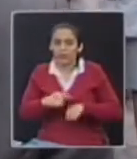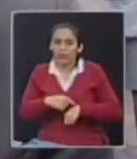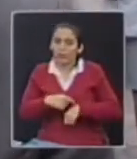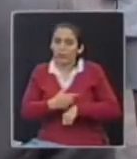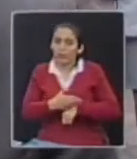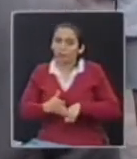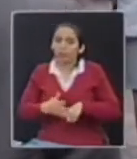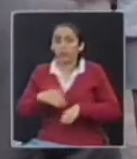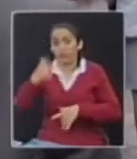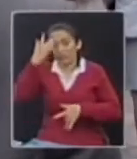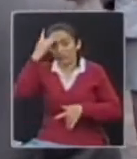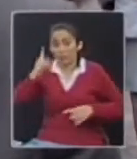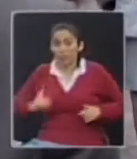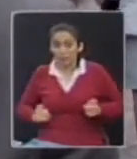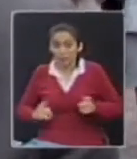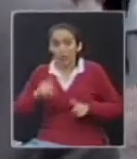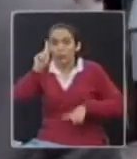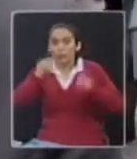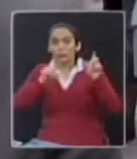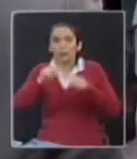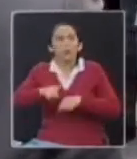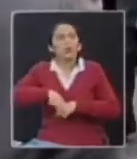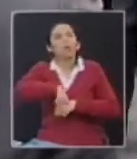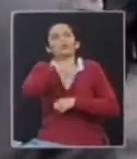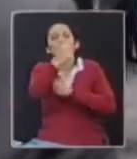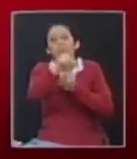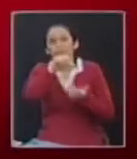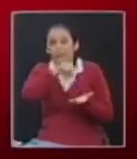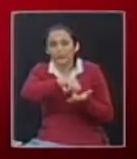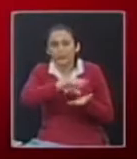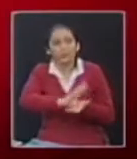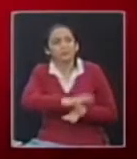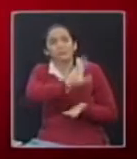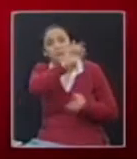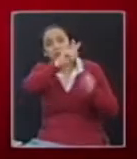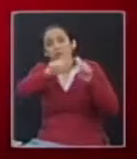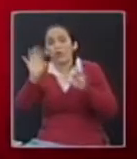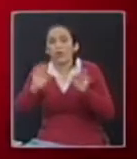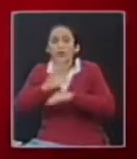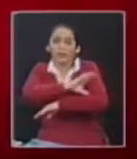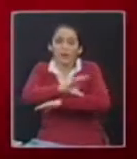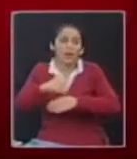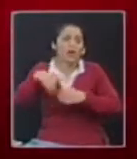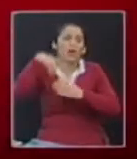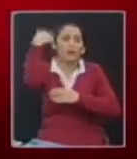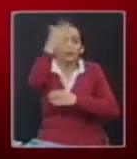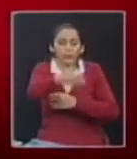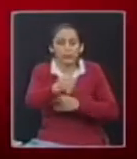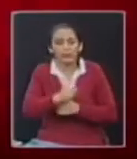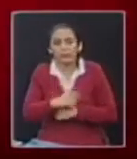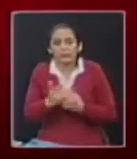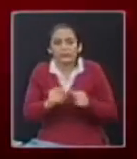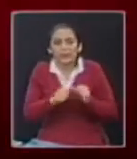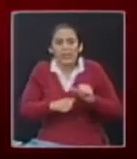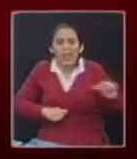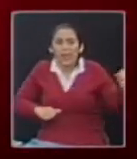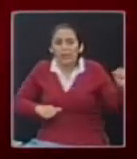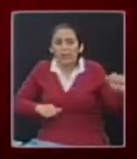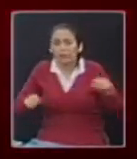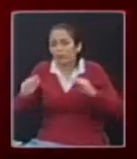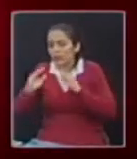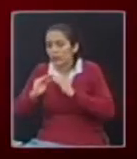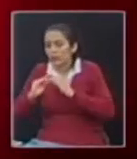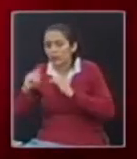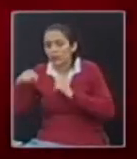y los que no son de la ciudad, los que provienen de otras provincias o del área rural, necesitan permanecer algunos días en la